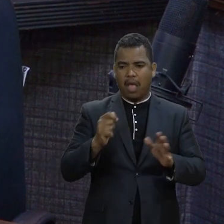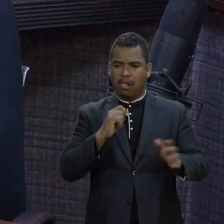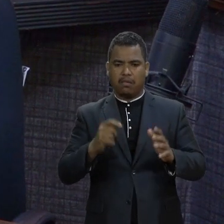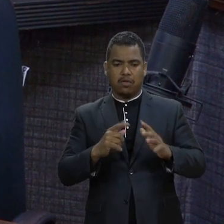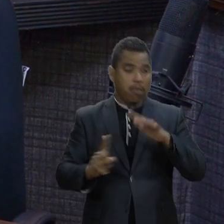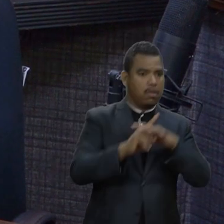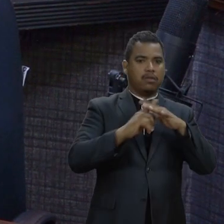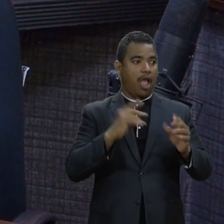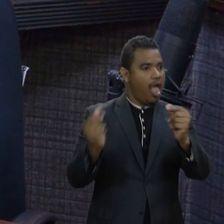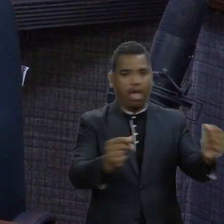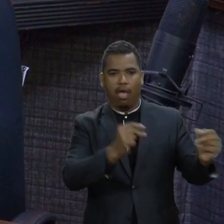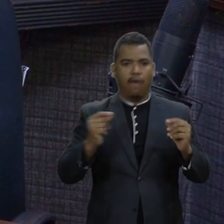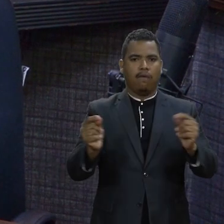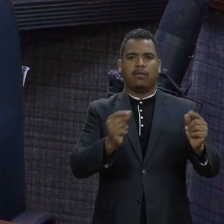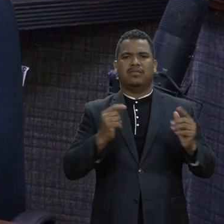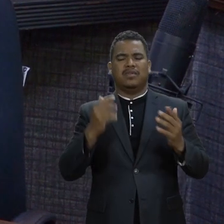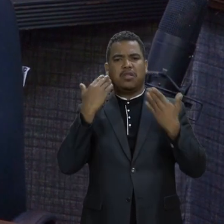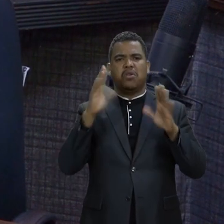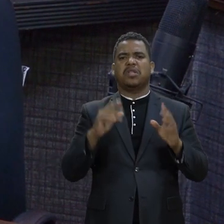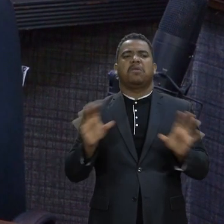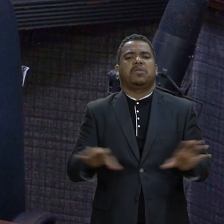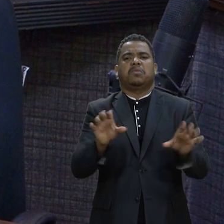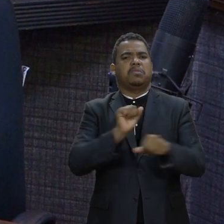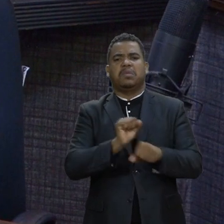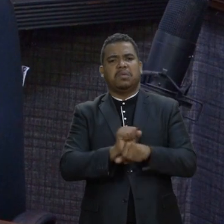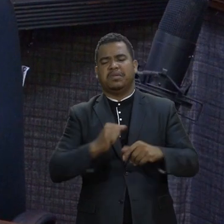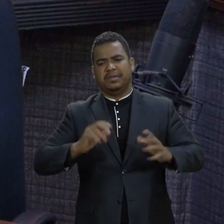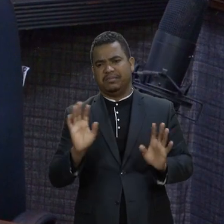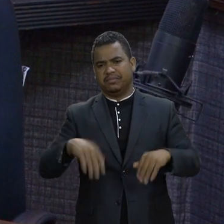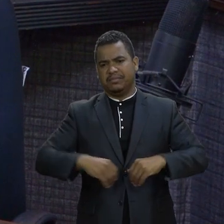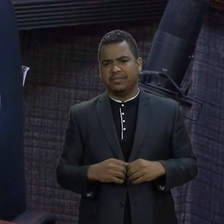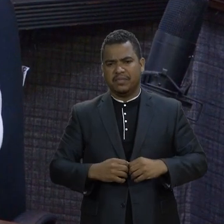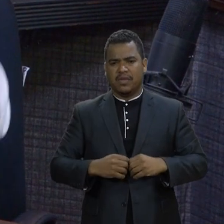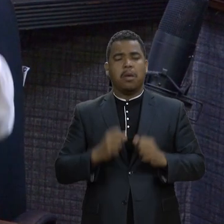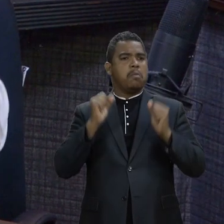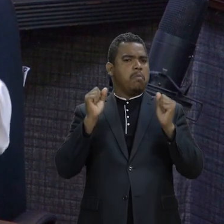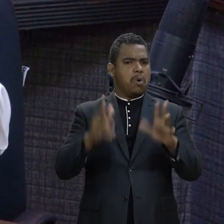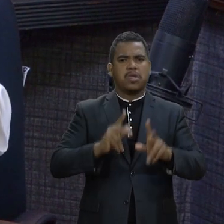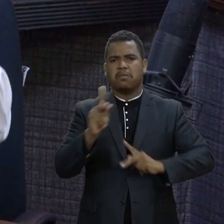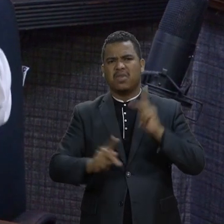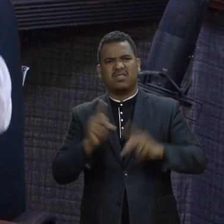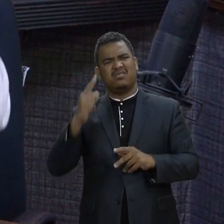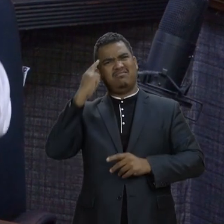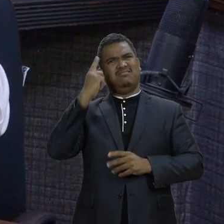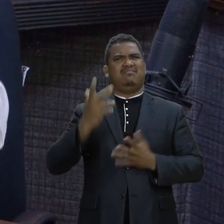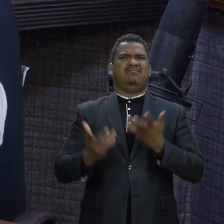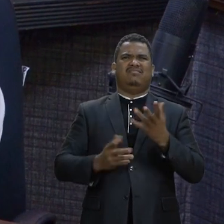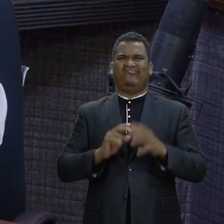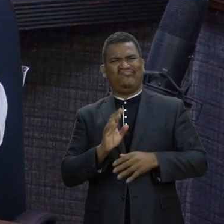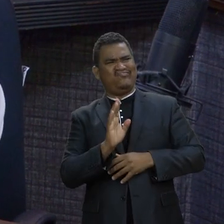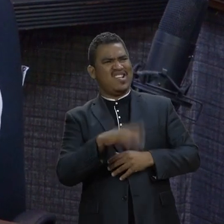una crisis muy grande. Tenemos universidades que ya, muchas de ellas no están graduando periodistas puros,